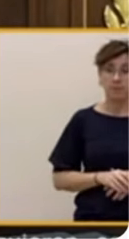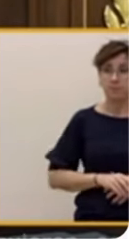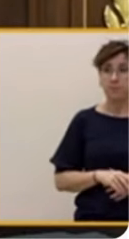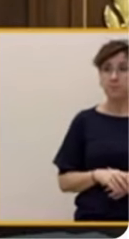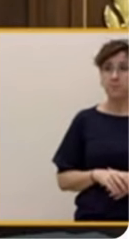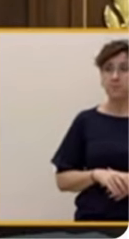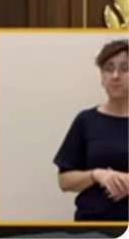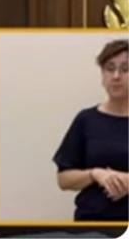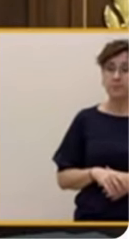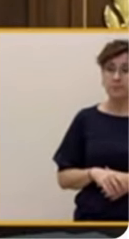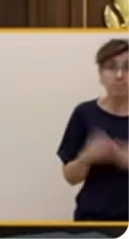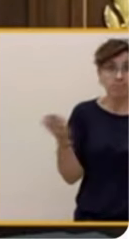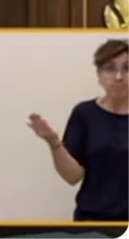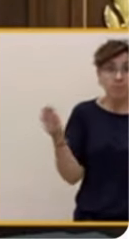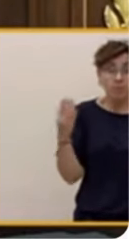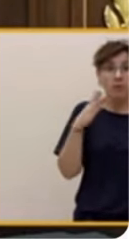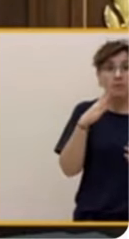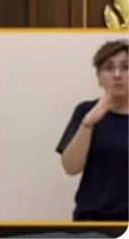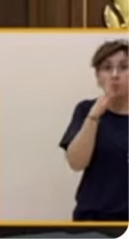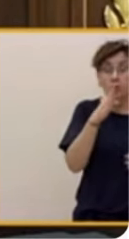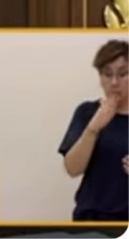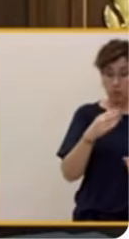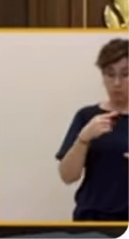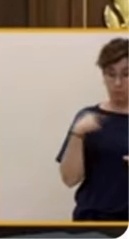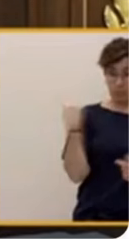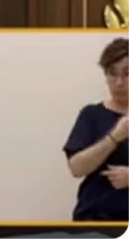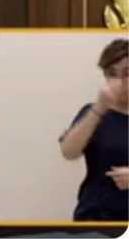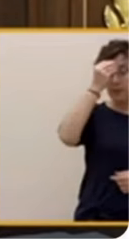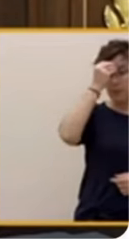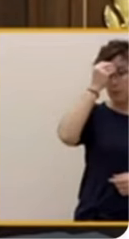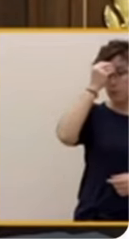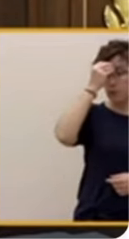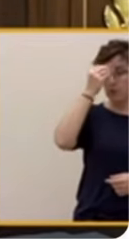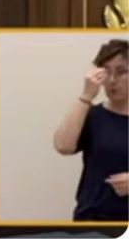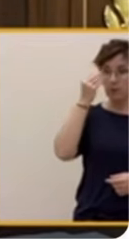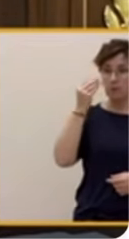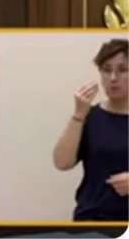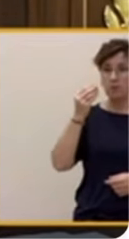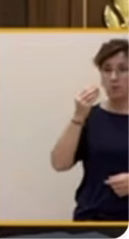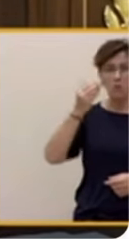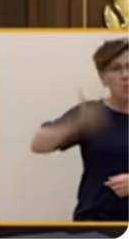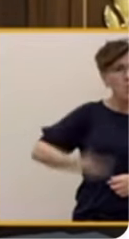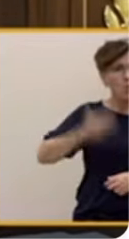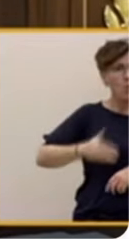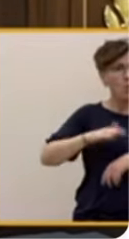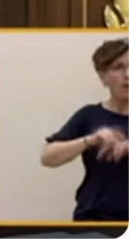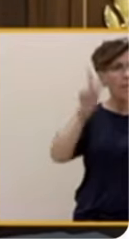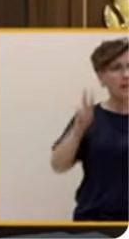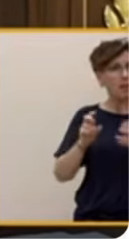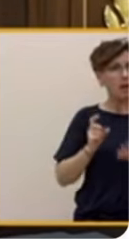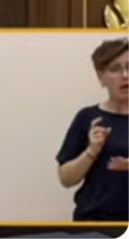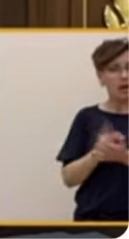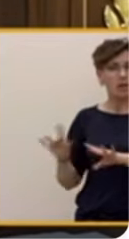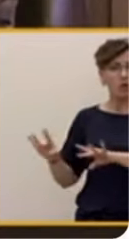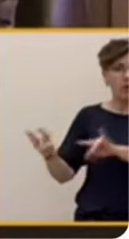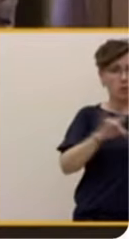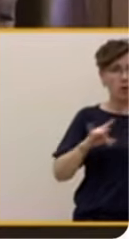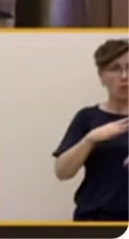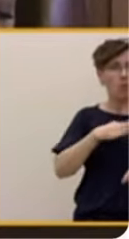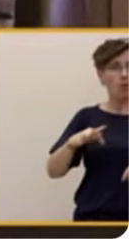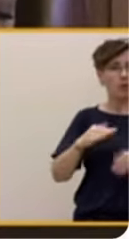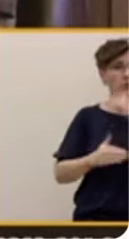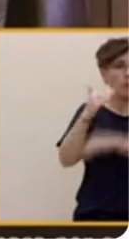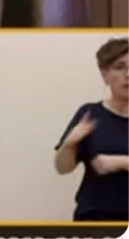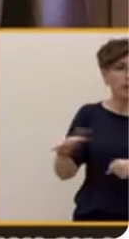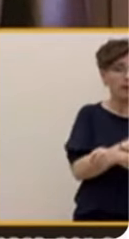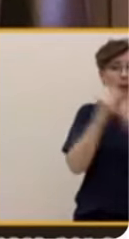nosotros creemos que la verdadera clave para superar el reto demográfico pasa también por gestionar e integrar el fenómeno migratorio. Pasa